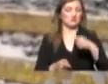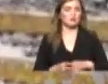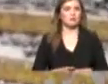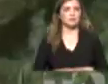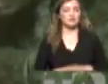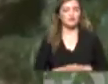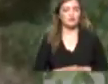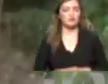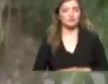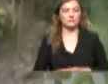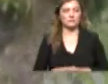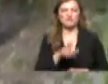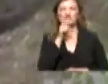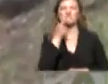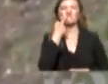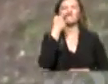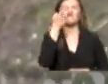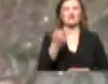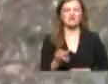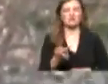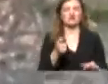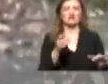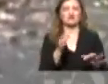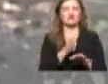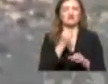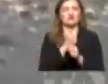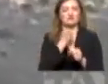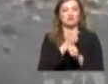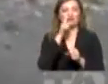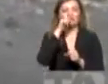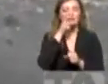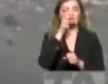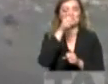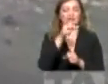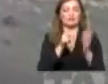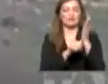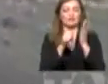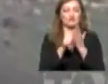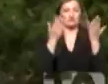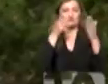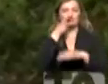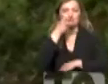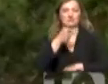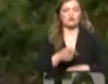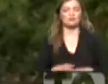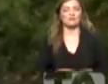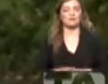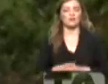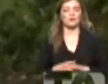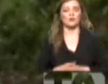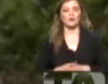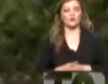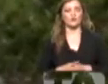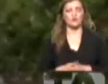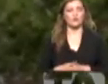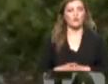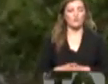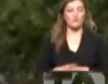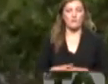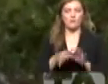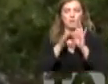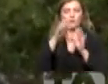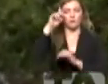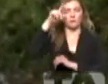lo manifestó Freddy Moreira, funcionario del ministerio. Por otro lado, se anunció que se colabora con el